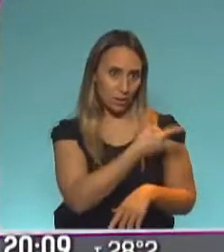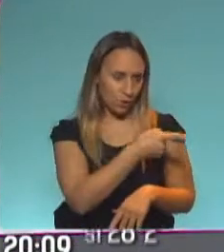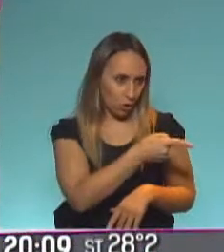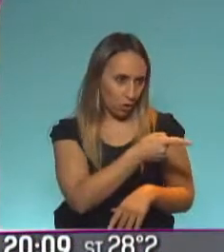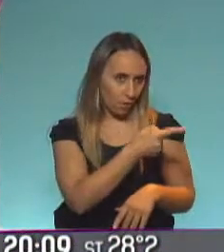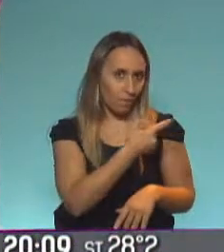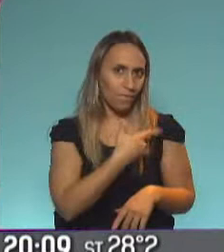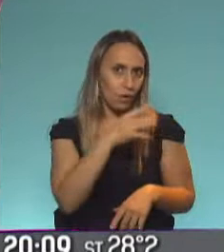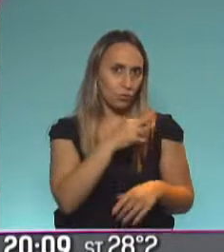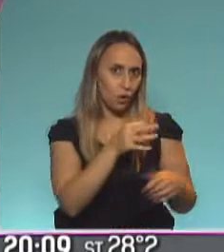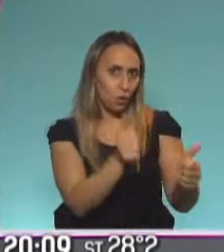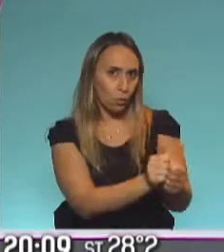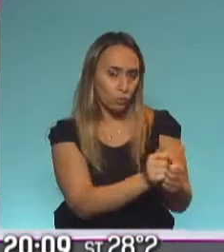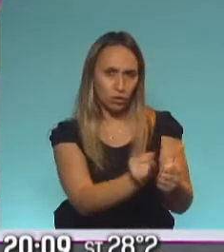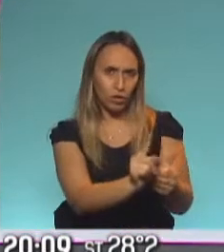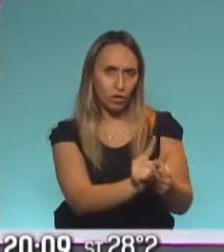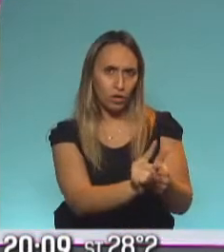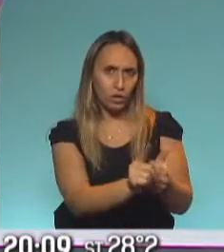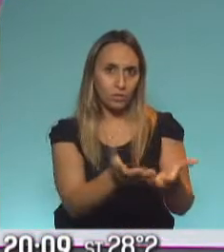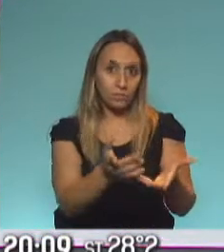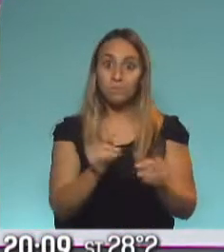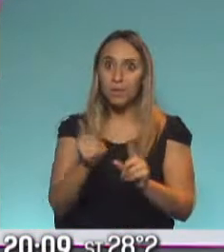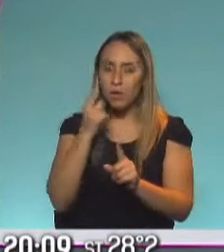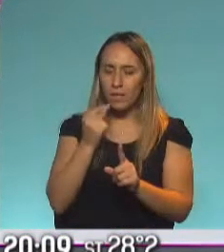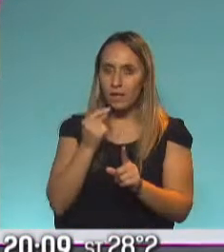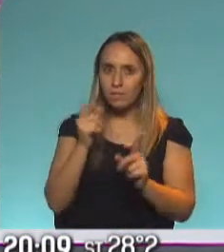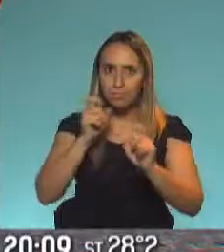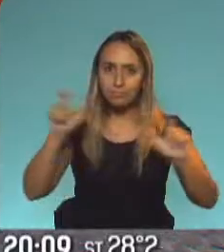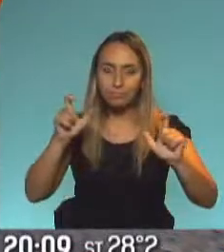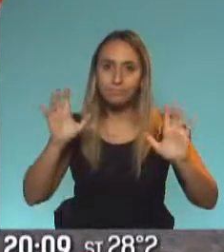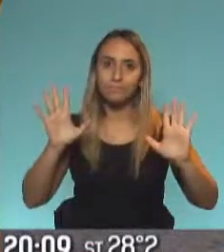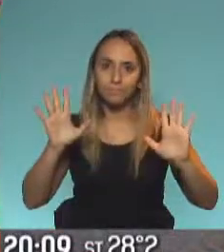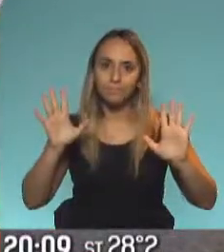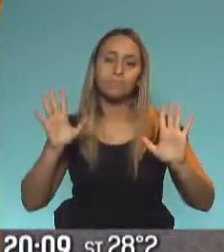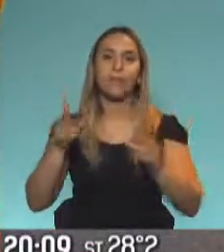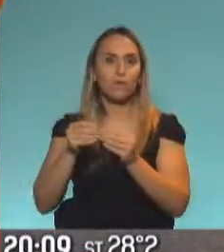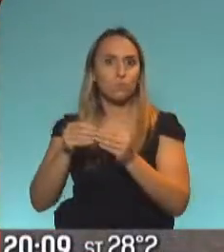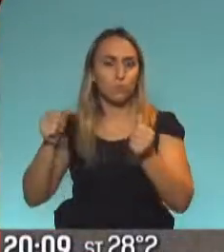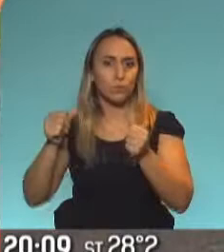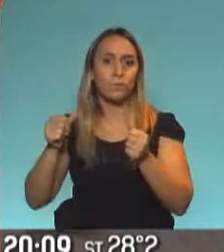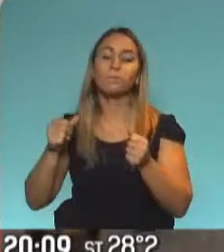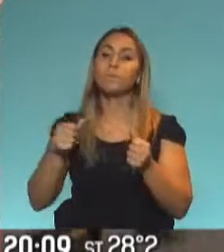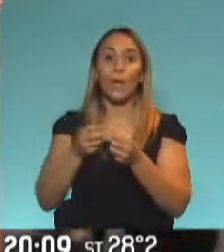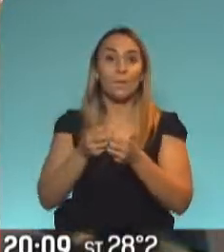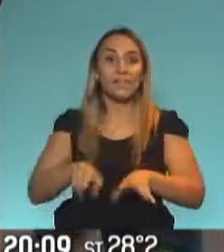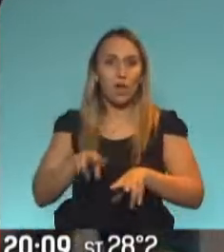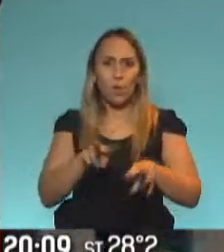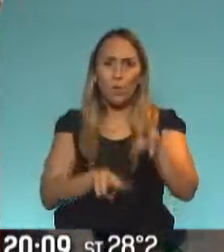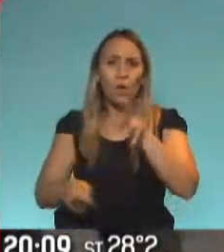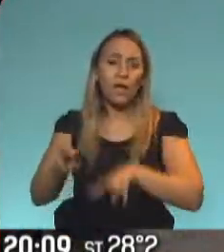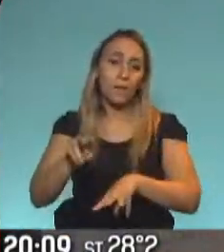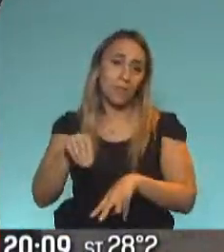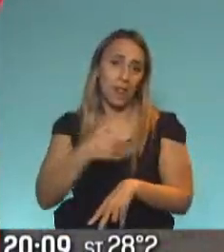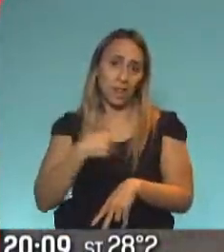vos. Desde ese día quedó desaparecido, y luego la investigación, la búsqueda, el llanto de la